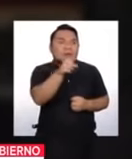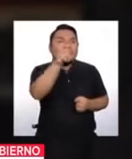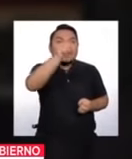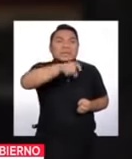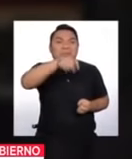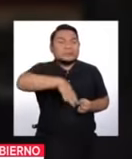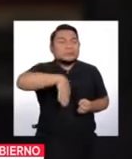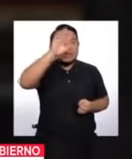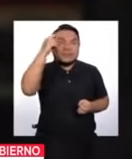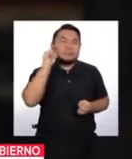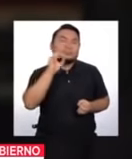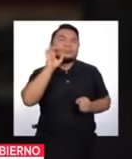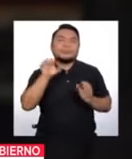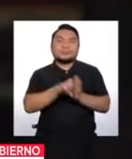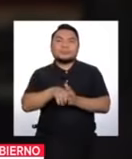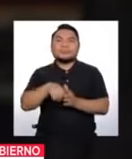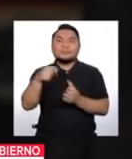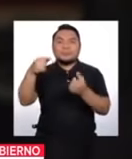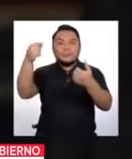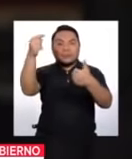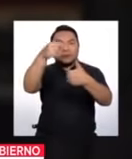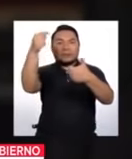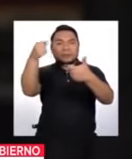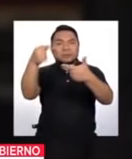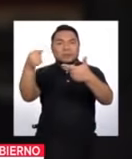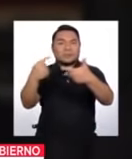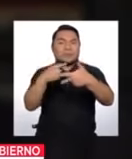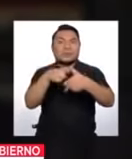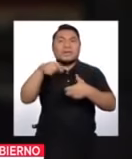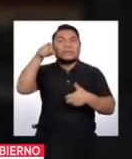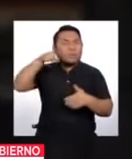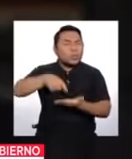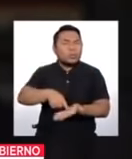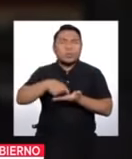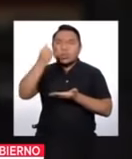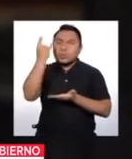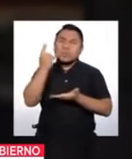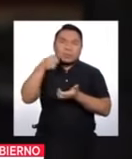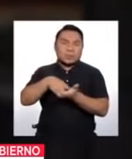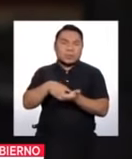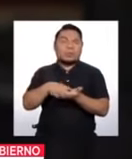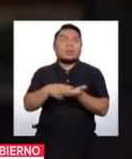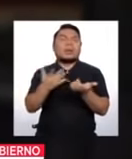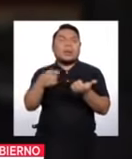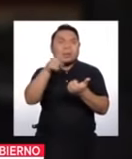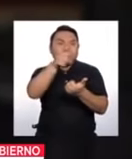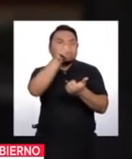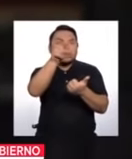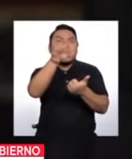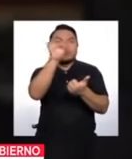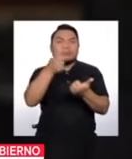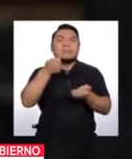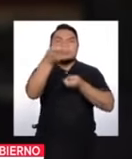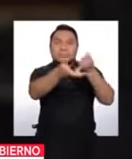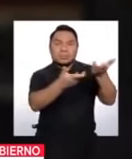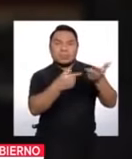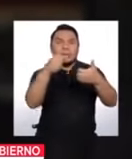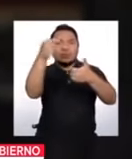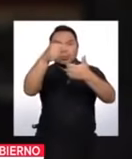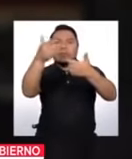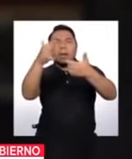Las necesidades pueden ser ahora de mayor demanda, como efectivamente lo son en el norte del país. Y en tiempos